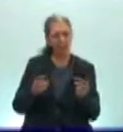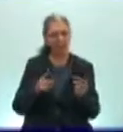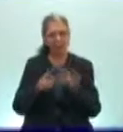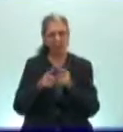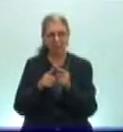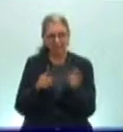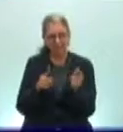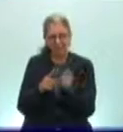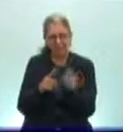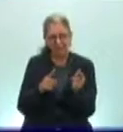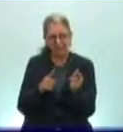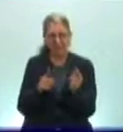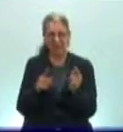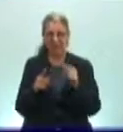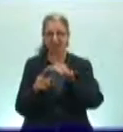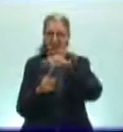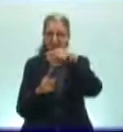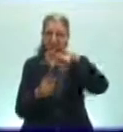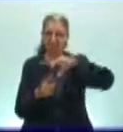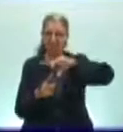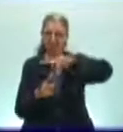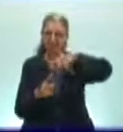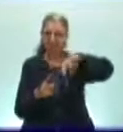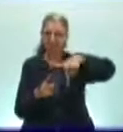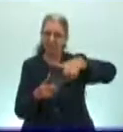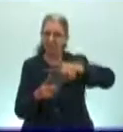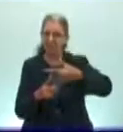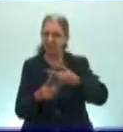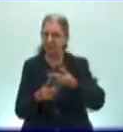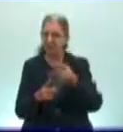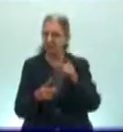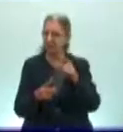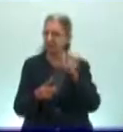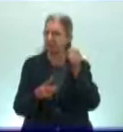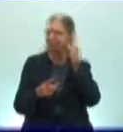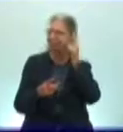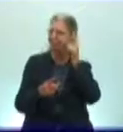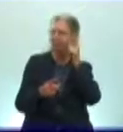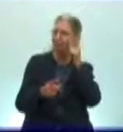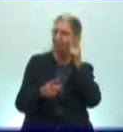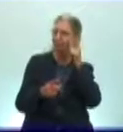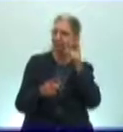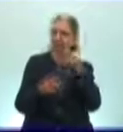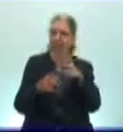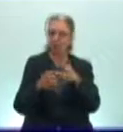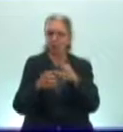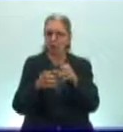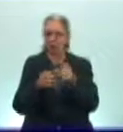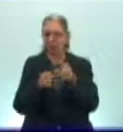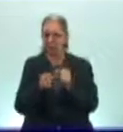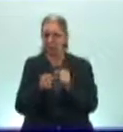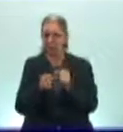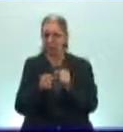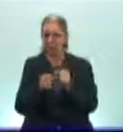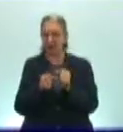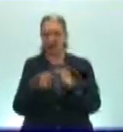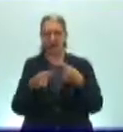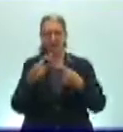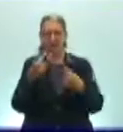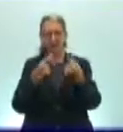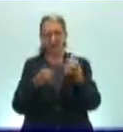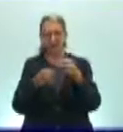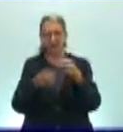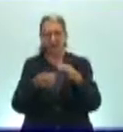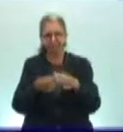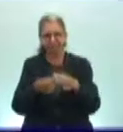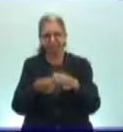una circunferencia? ¿Se les ha ocurrido alguna vez coger un objeto de forma circular y tratar de